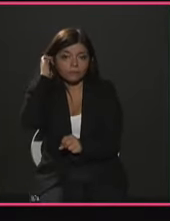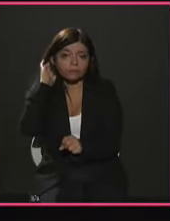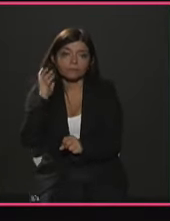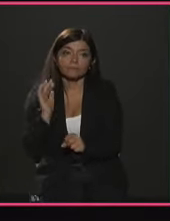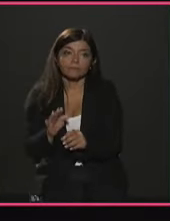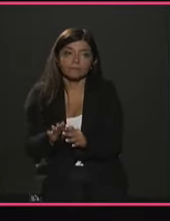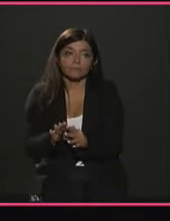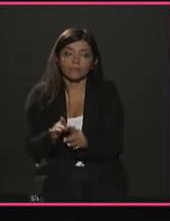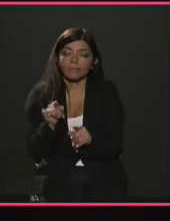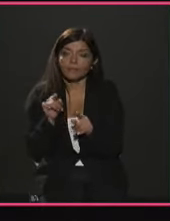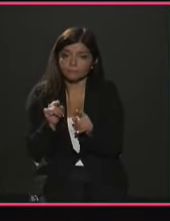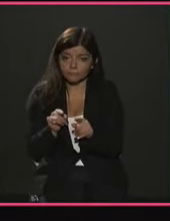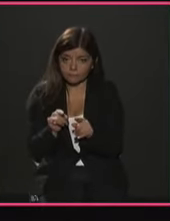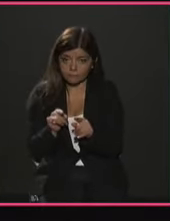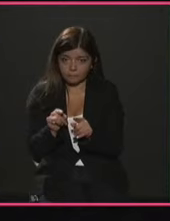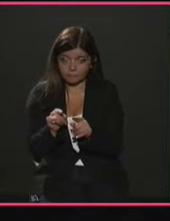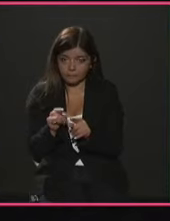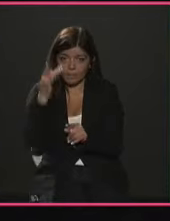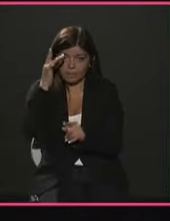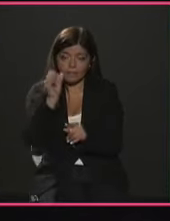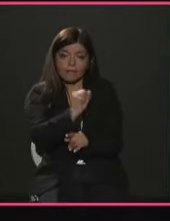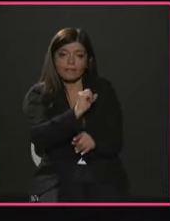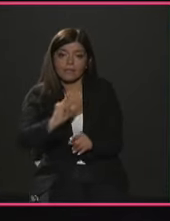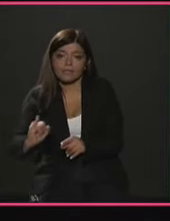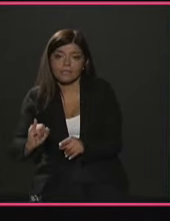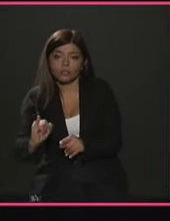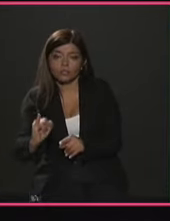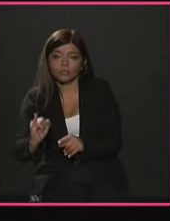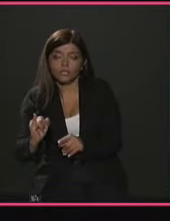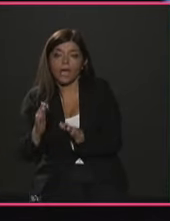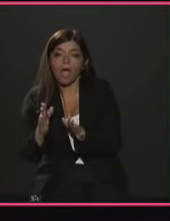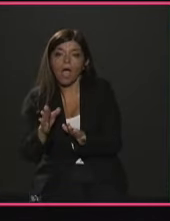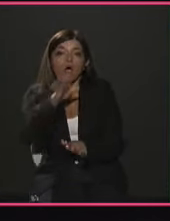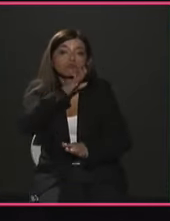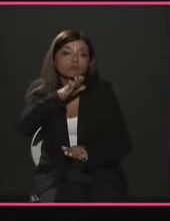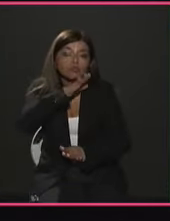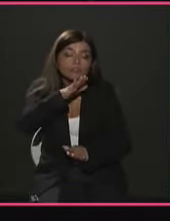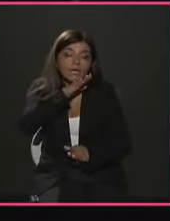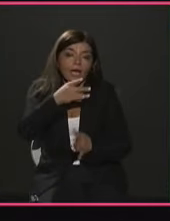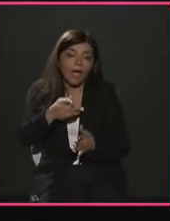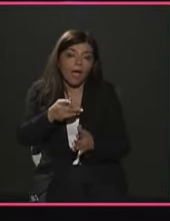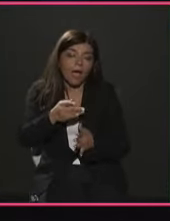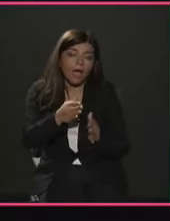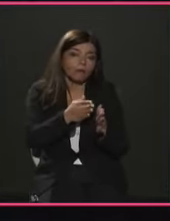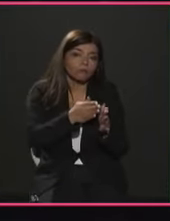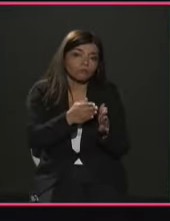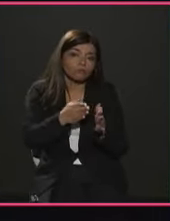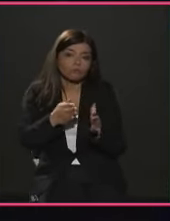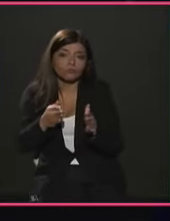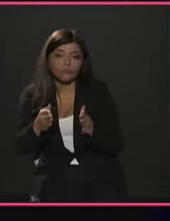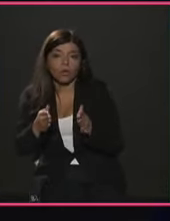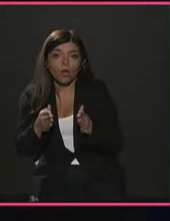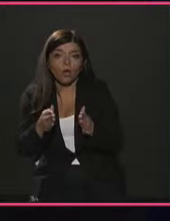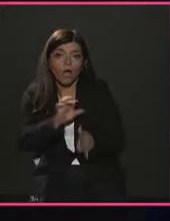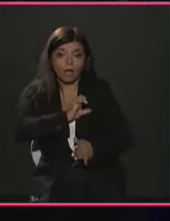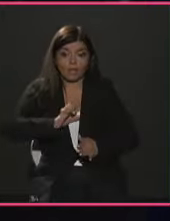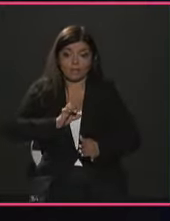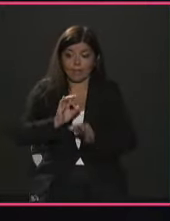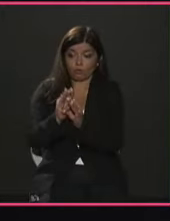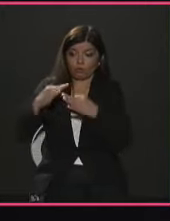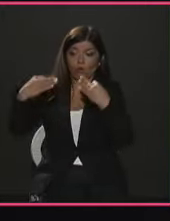modelos la Inteligencia artificial generativa utilizará tanto como utiliza un estado